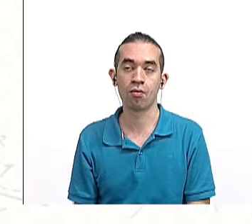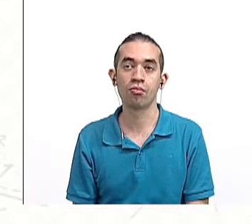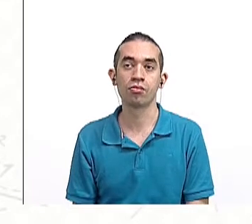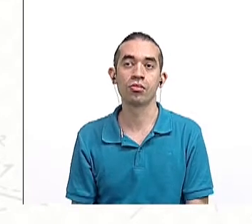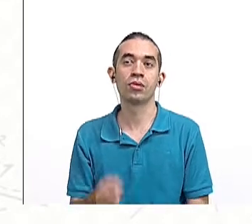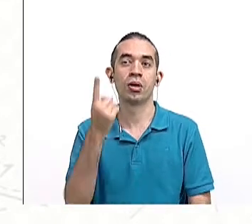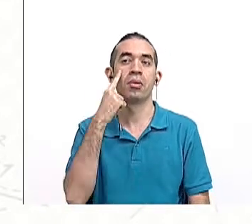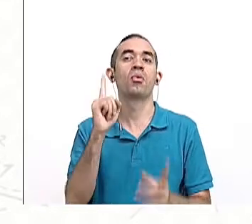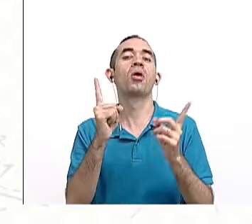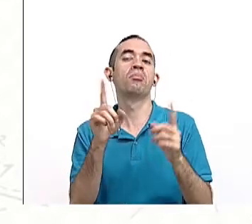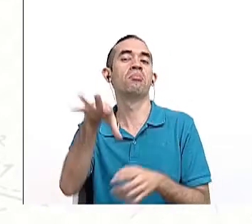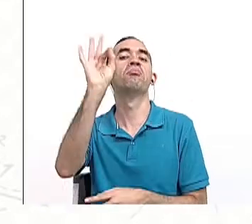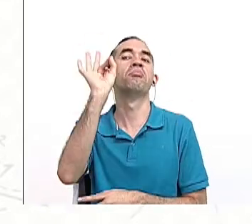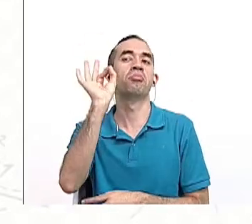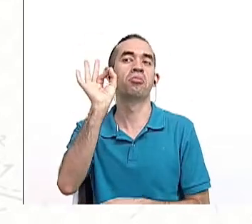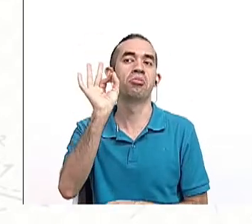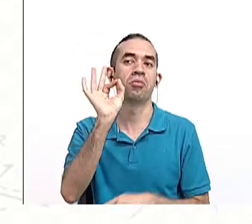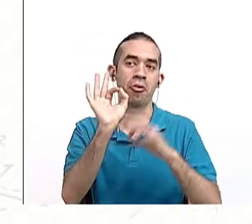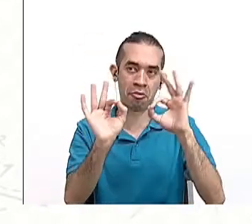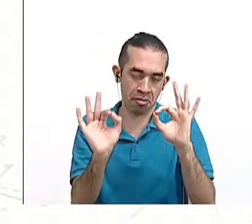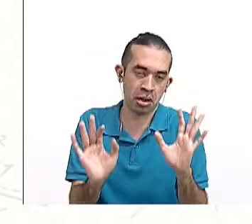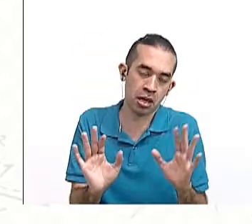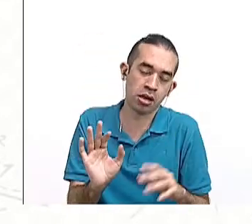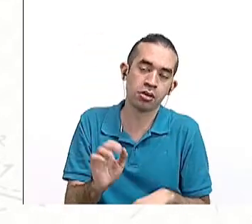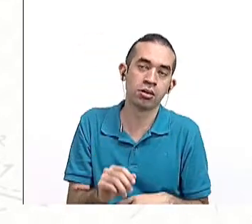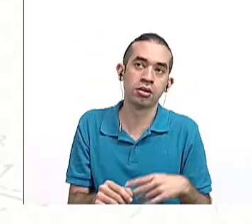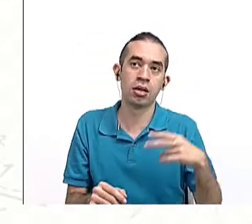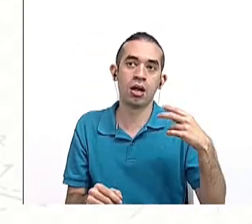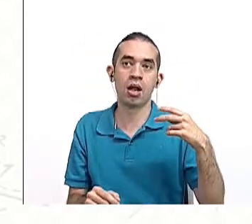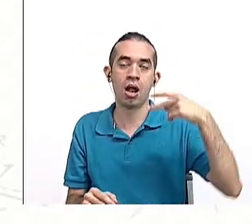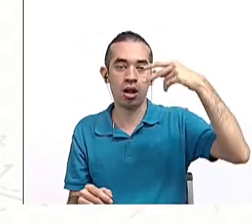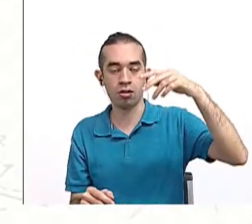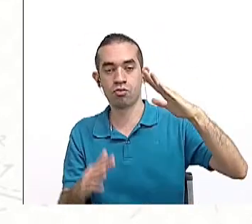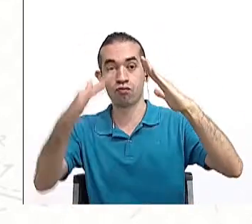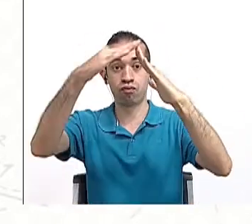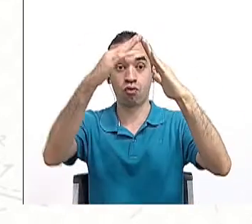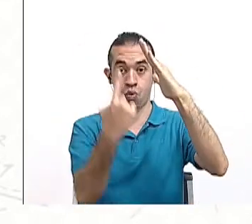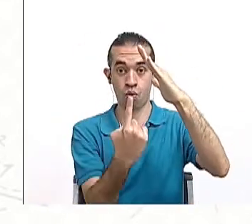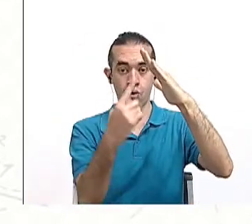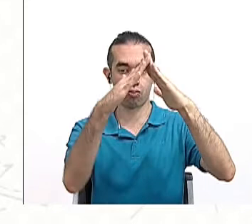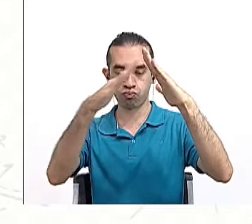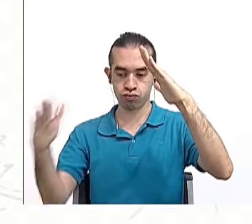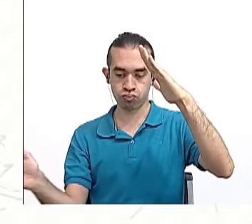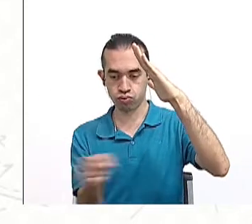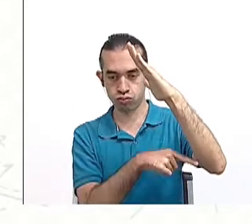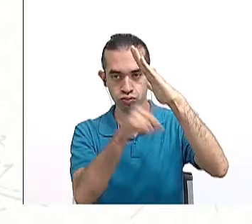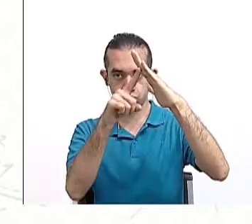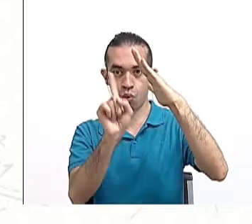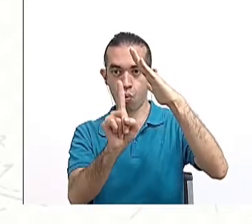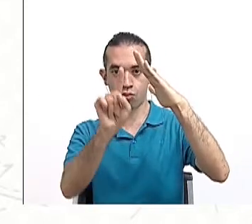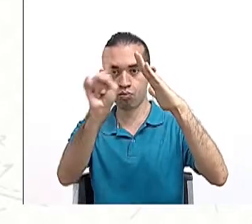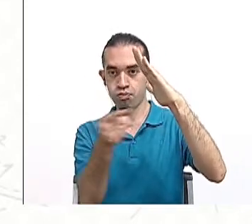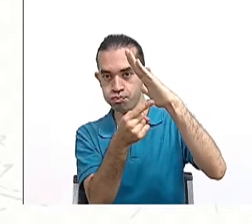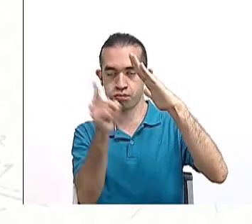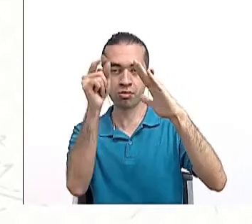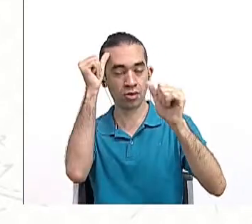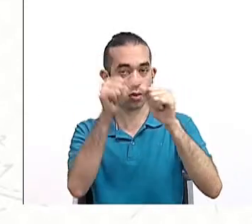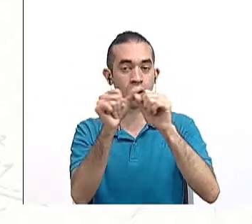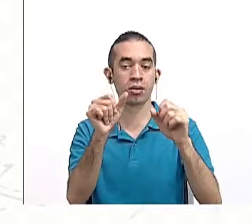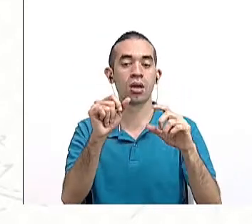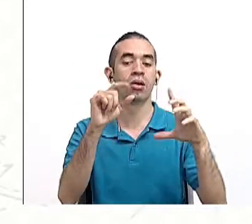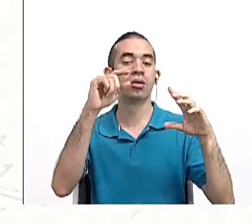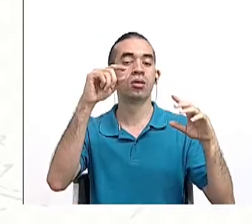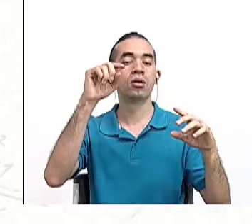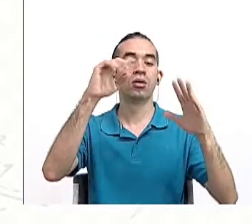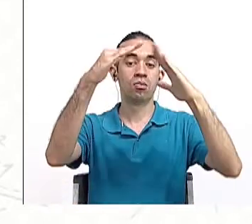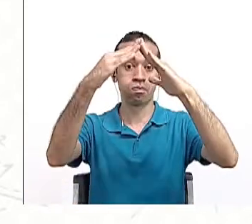cualquier bueno está en la miguel ángulo uno como recuerden que el asumo en los ángulos internos nos tiene que dar